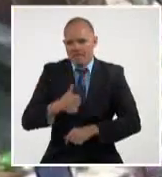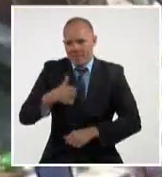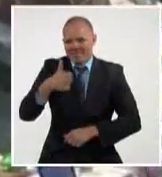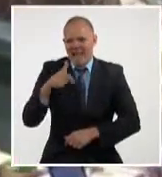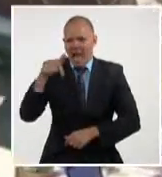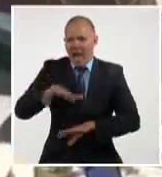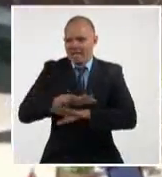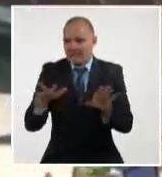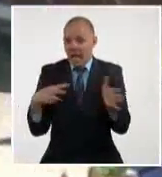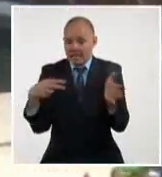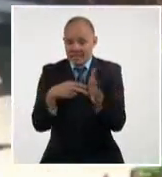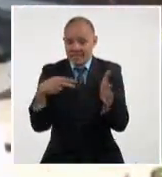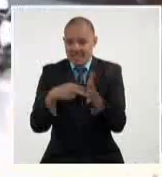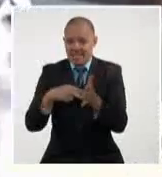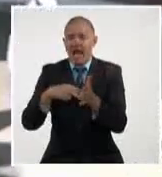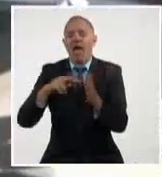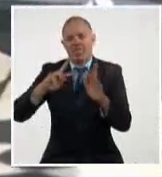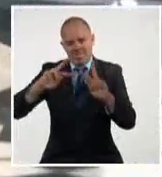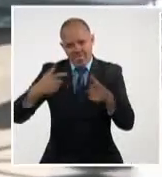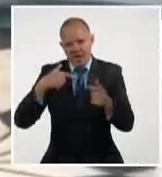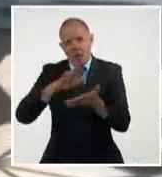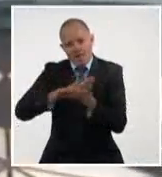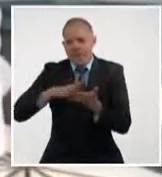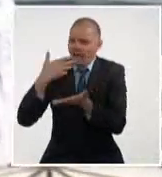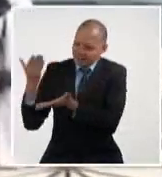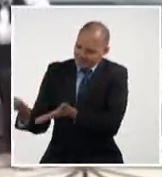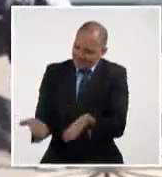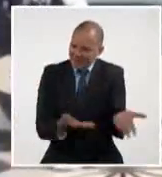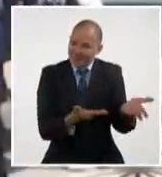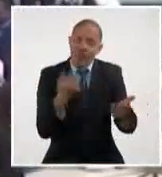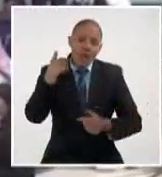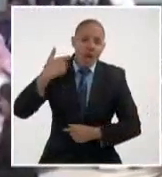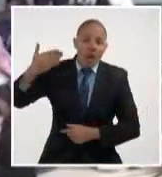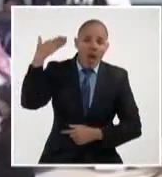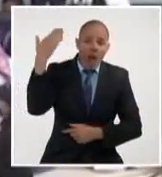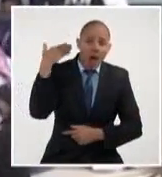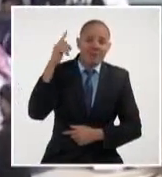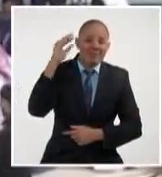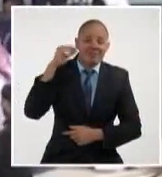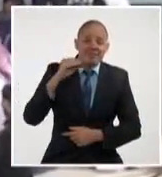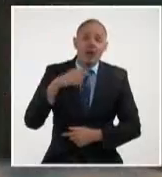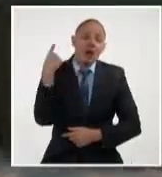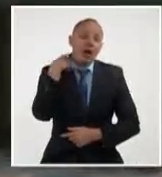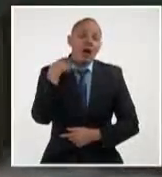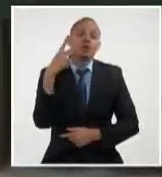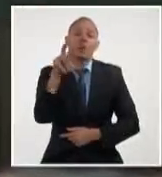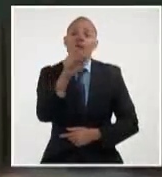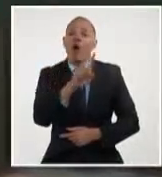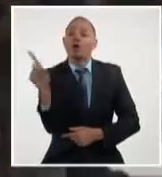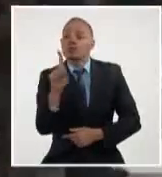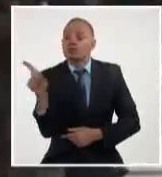Siria retomó su asiento después de que se suspendiera su membresía en 2011.